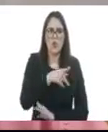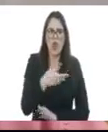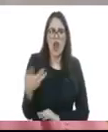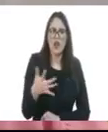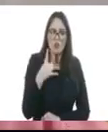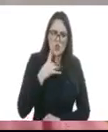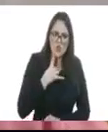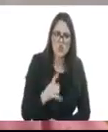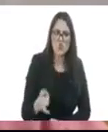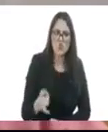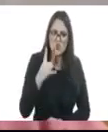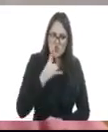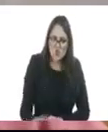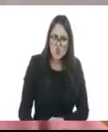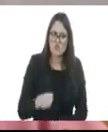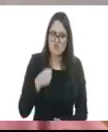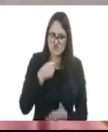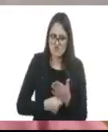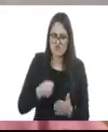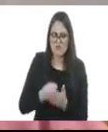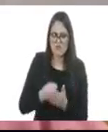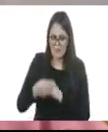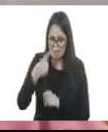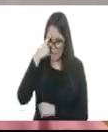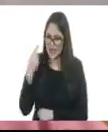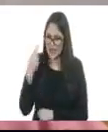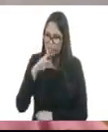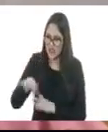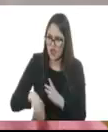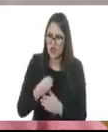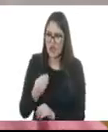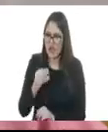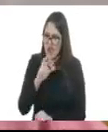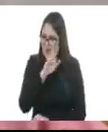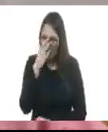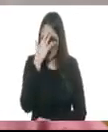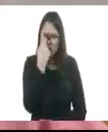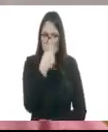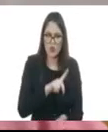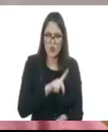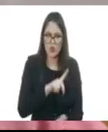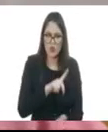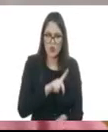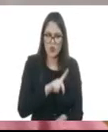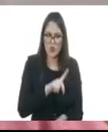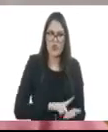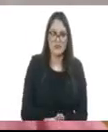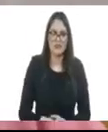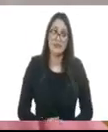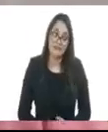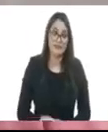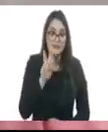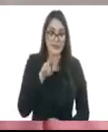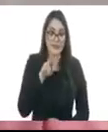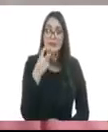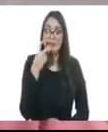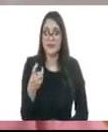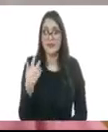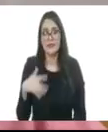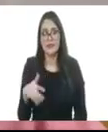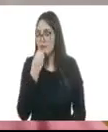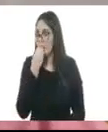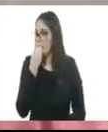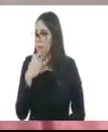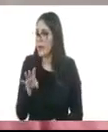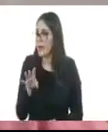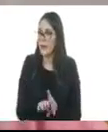la reivindicación de sus derechos. Y esto es una cosa verdaderamente ejemplar. Uno oye hablar de las